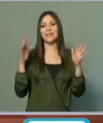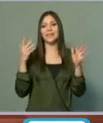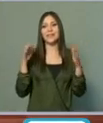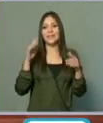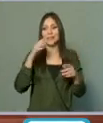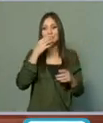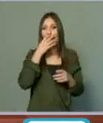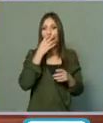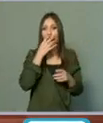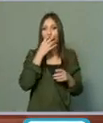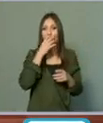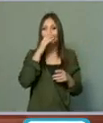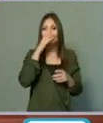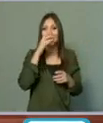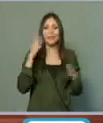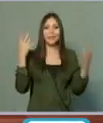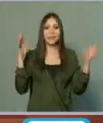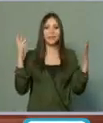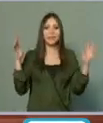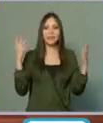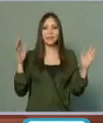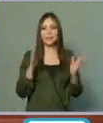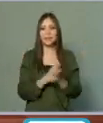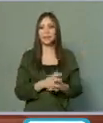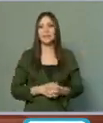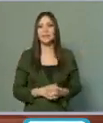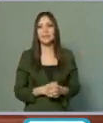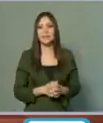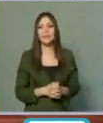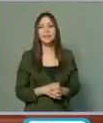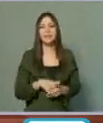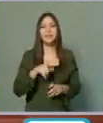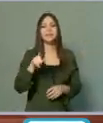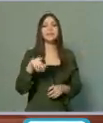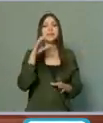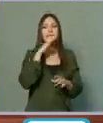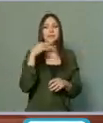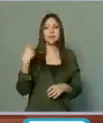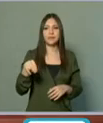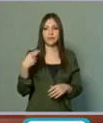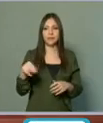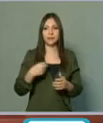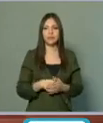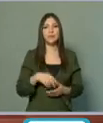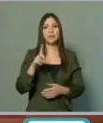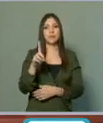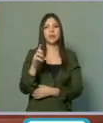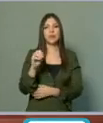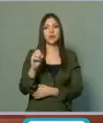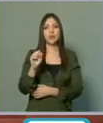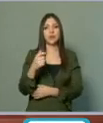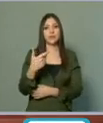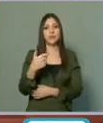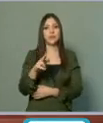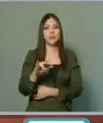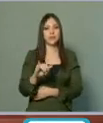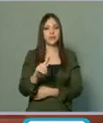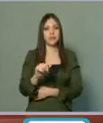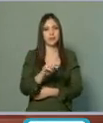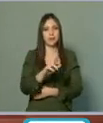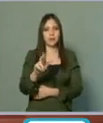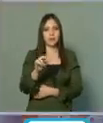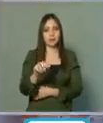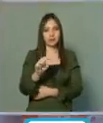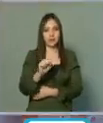clásico, muy bien, qué bonito. Cuéntanos de este tema. Eso se llama Dos Guitarras, es una canción de los